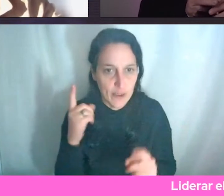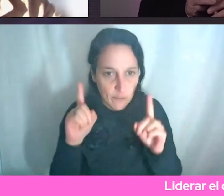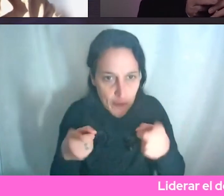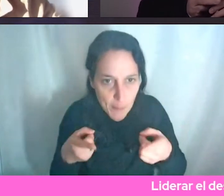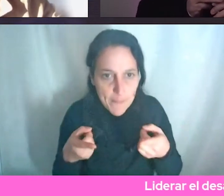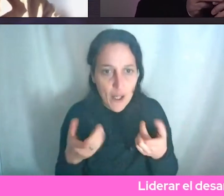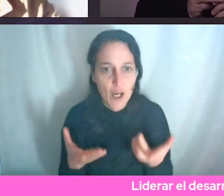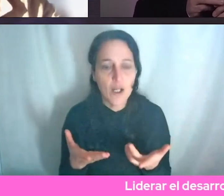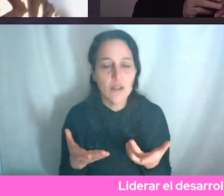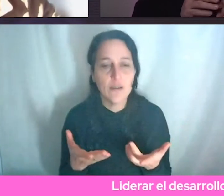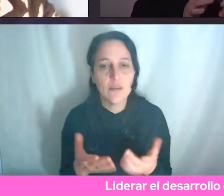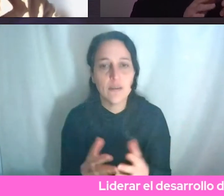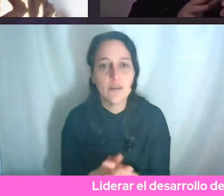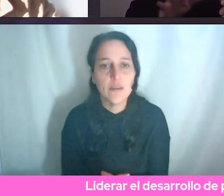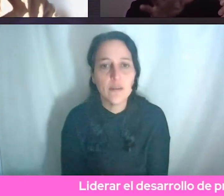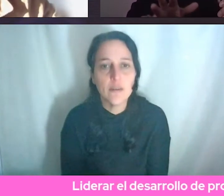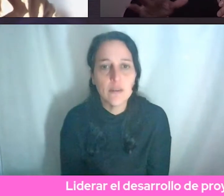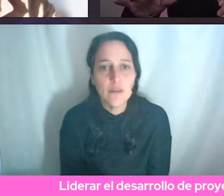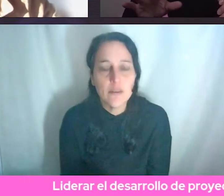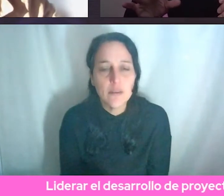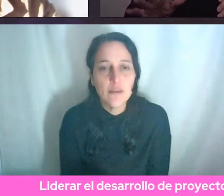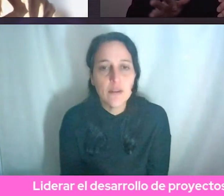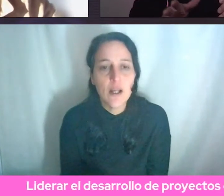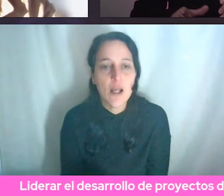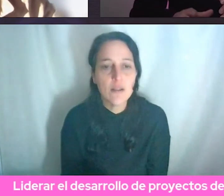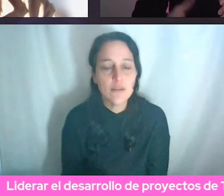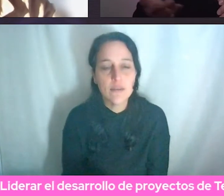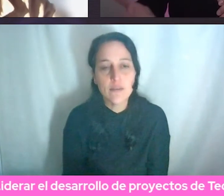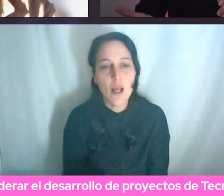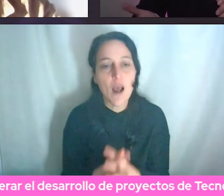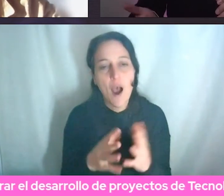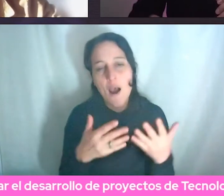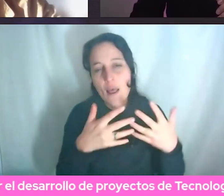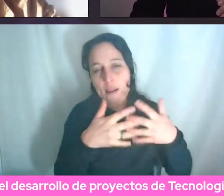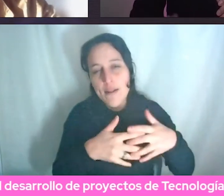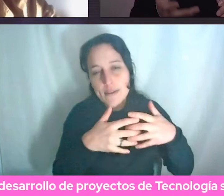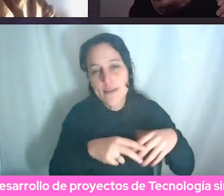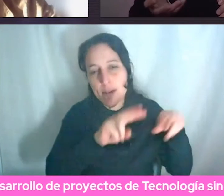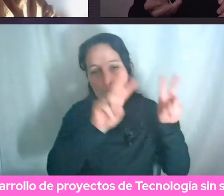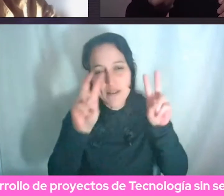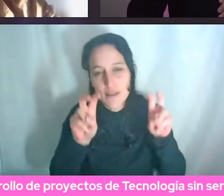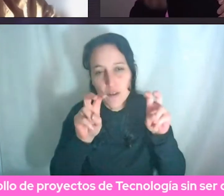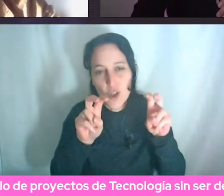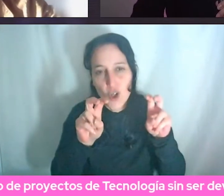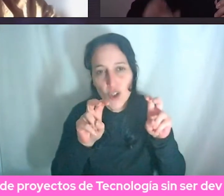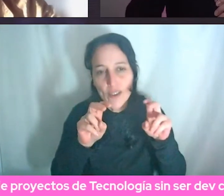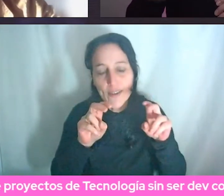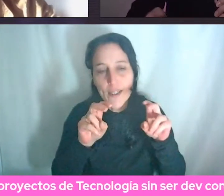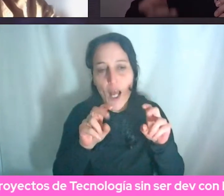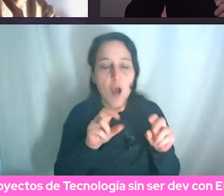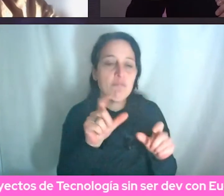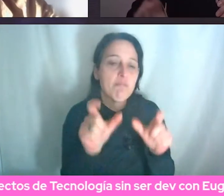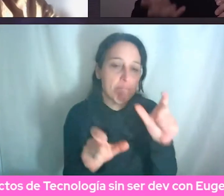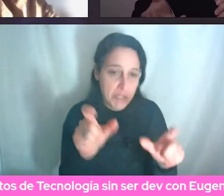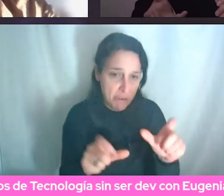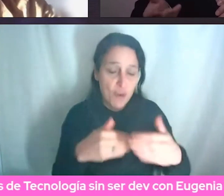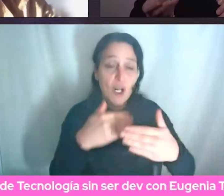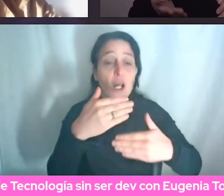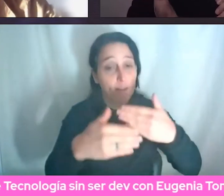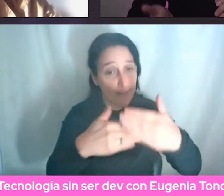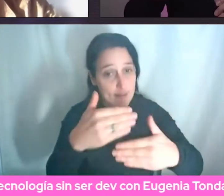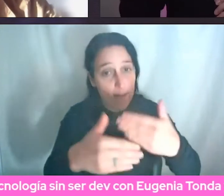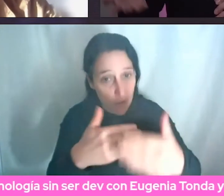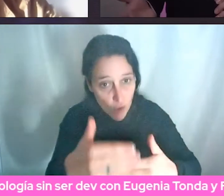¿no? De tecnología, quizás hay desarrolladores que les encanta desarrollar, les encanta escribir código,